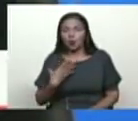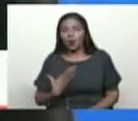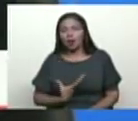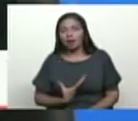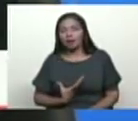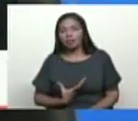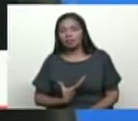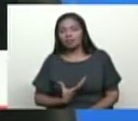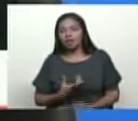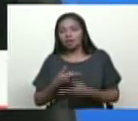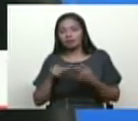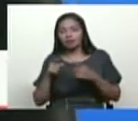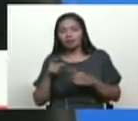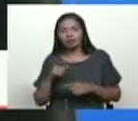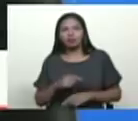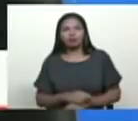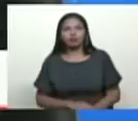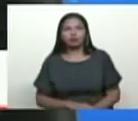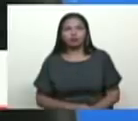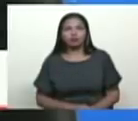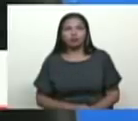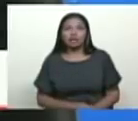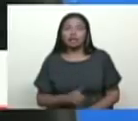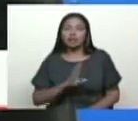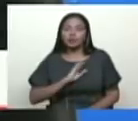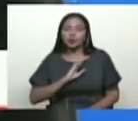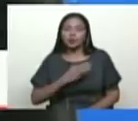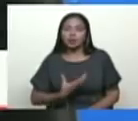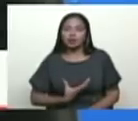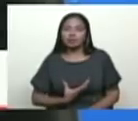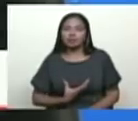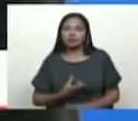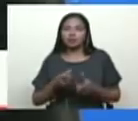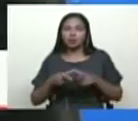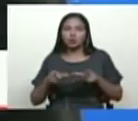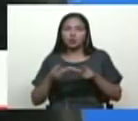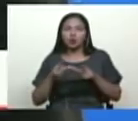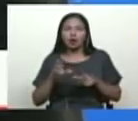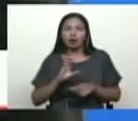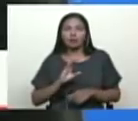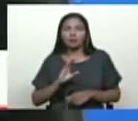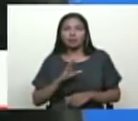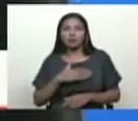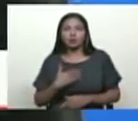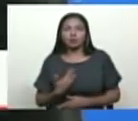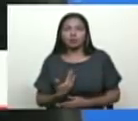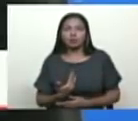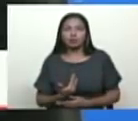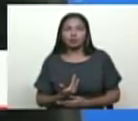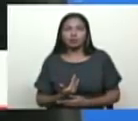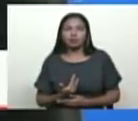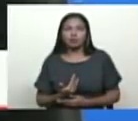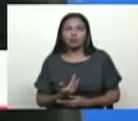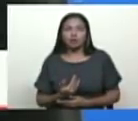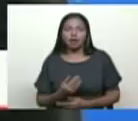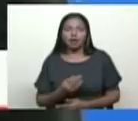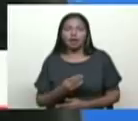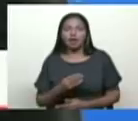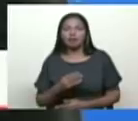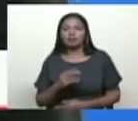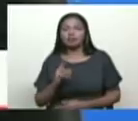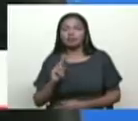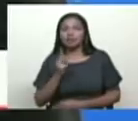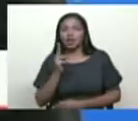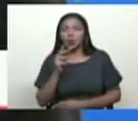Reina Ruedas Alvarado, ella es alcaldesa del municipio Managua, de la capital de nuestra querida Nicaragua, va